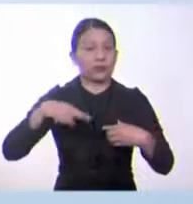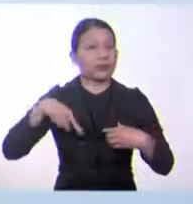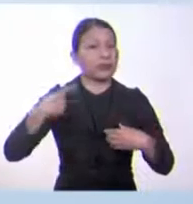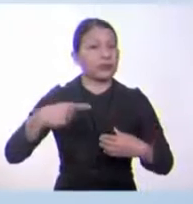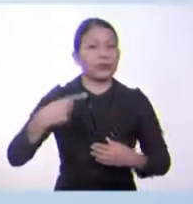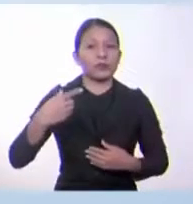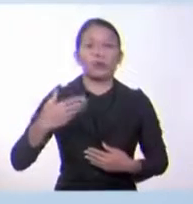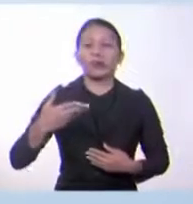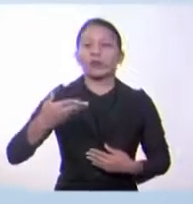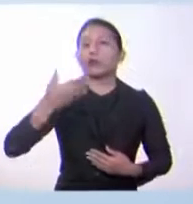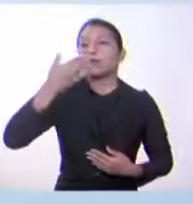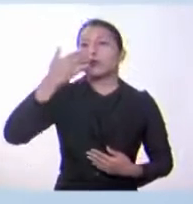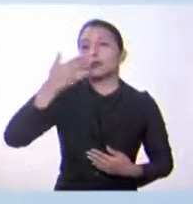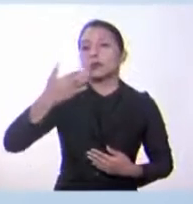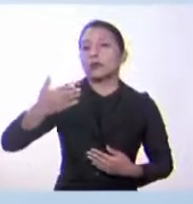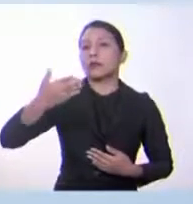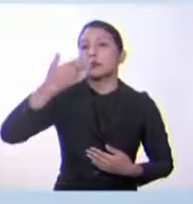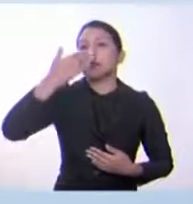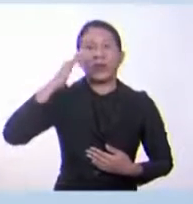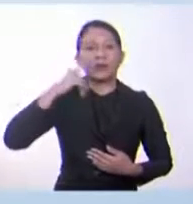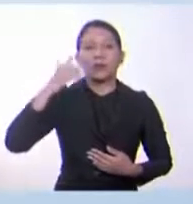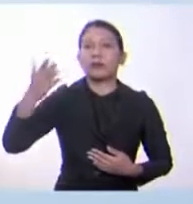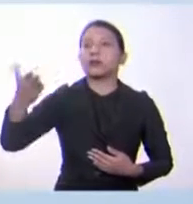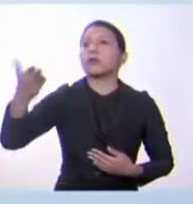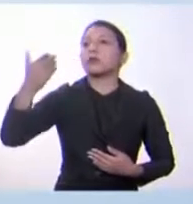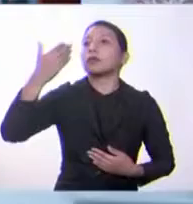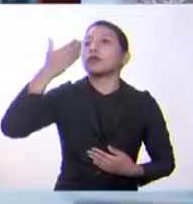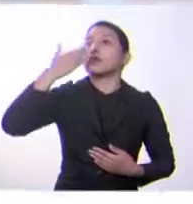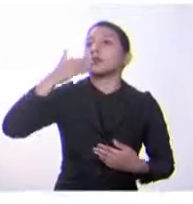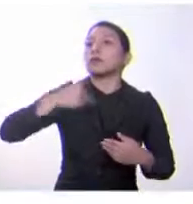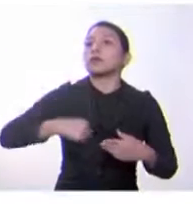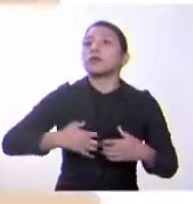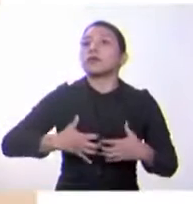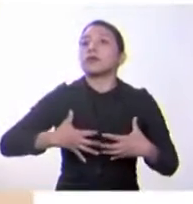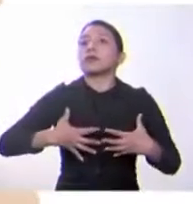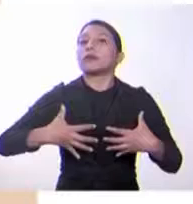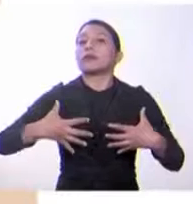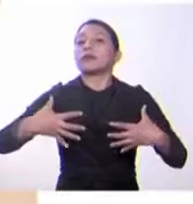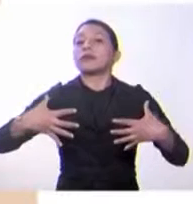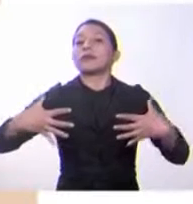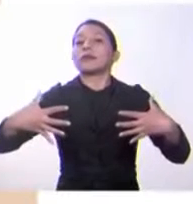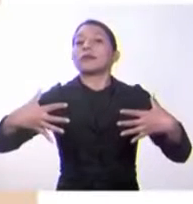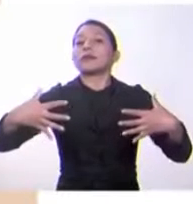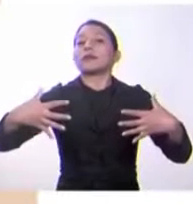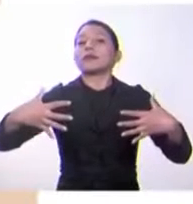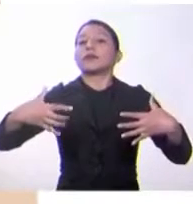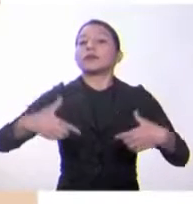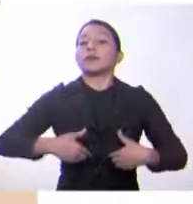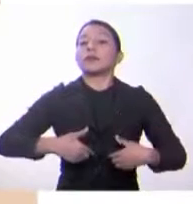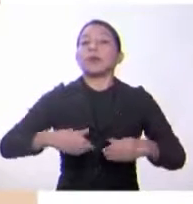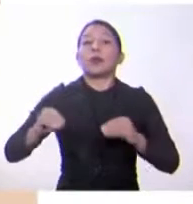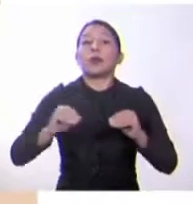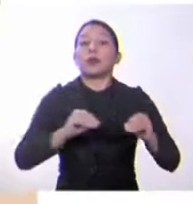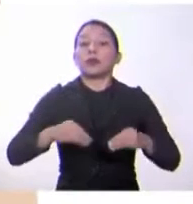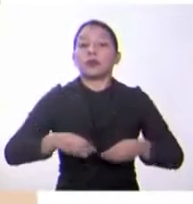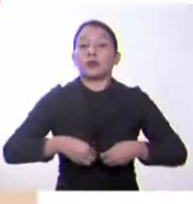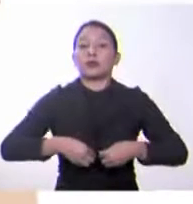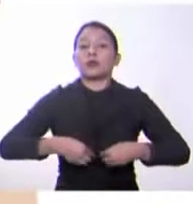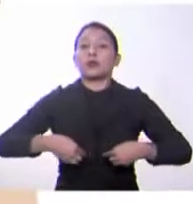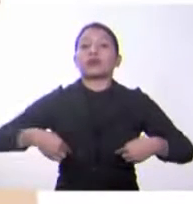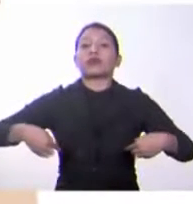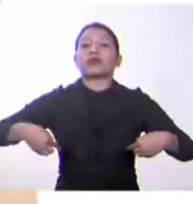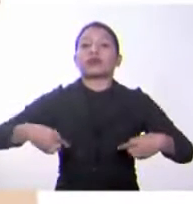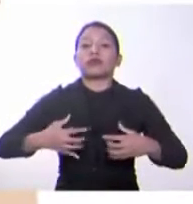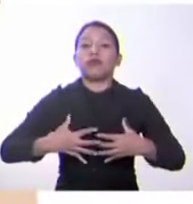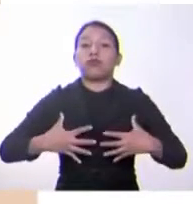pajilla y llena las vejigas internas. Esto es el movimiento del diafragma en